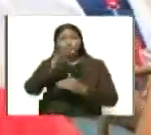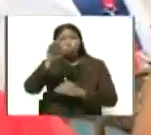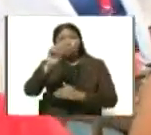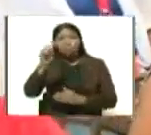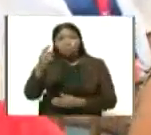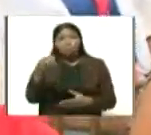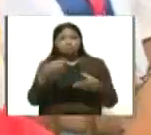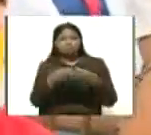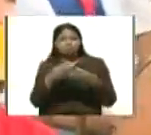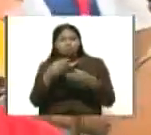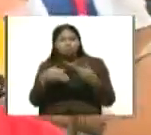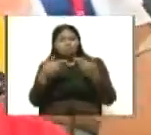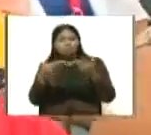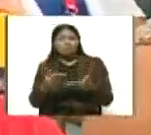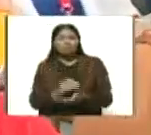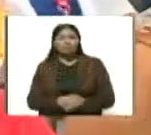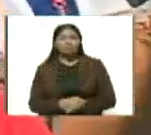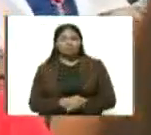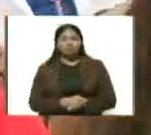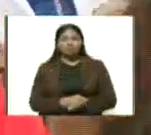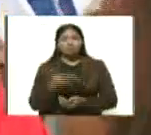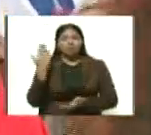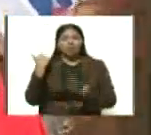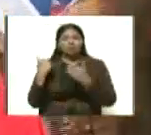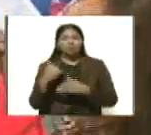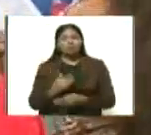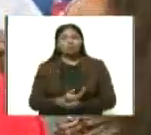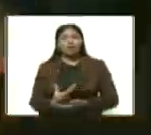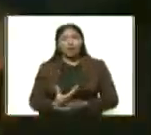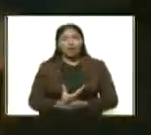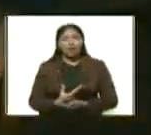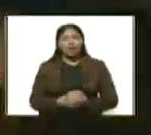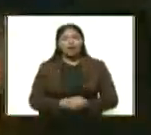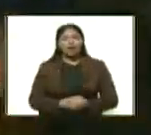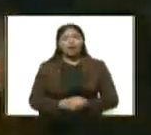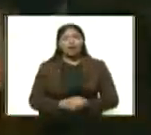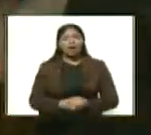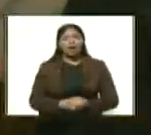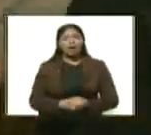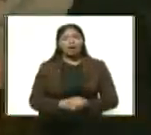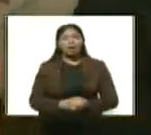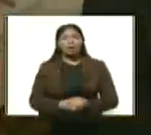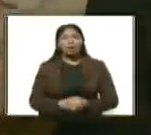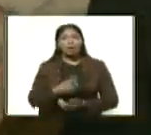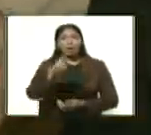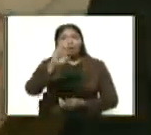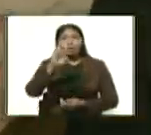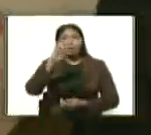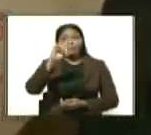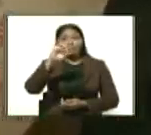clase, fue entregada previamente al almirante en jefe Remigio Ceballos Hichazos,